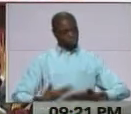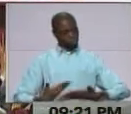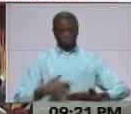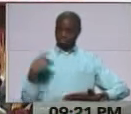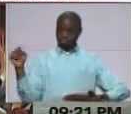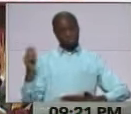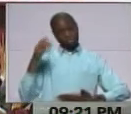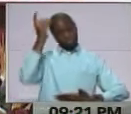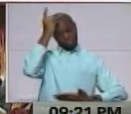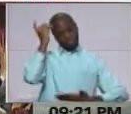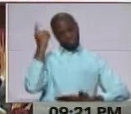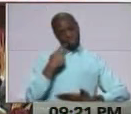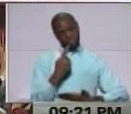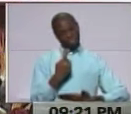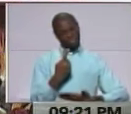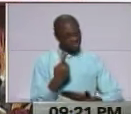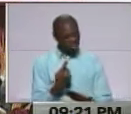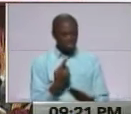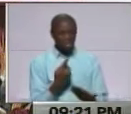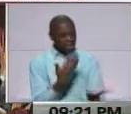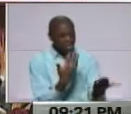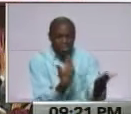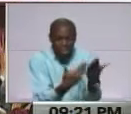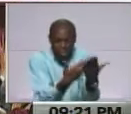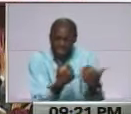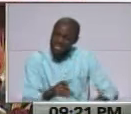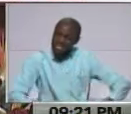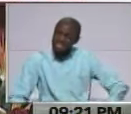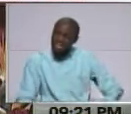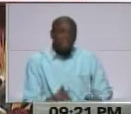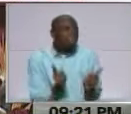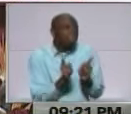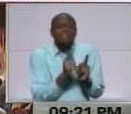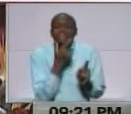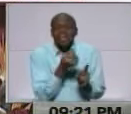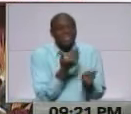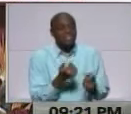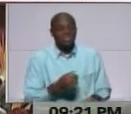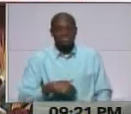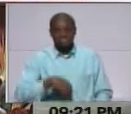Tan sencillo, ¿verdad? Tráela, pues, y preséntala. Bien bolsas que son.